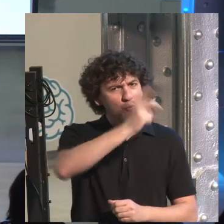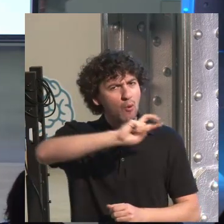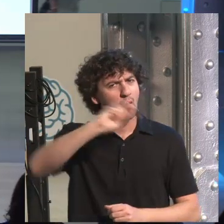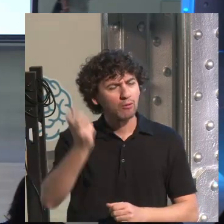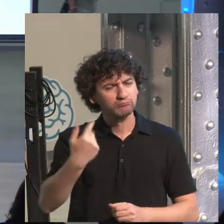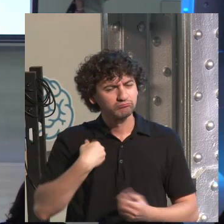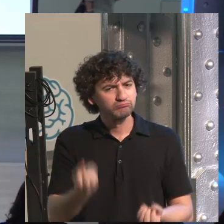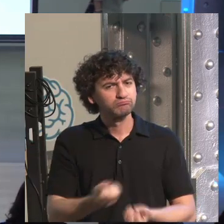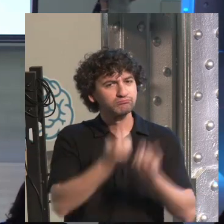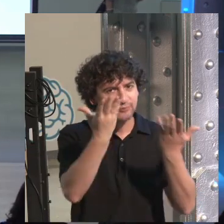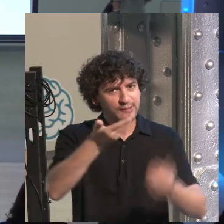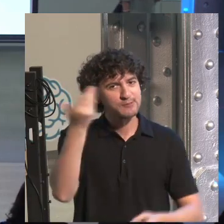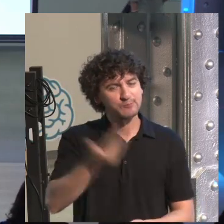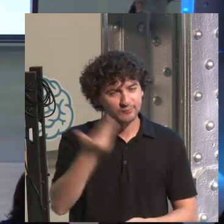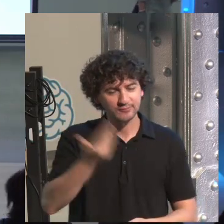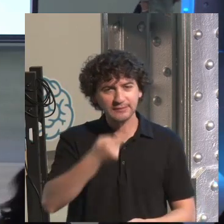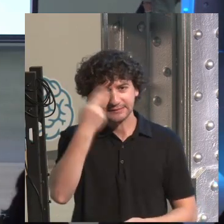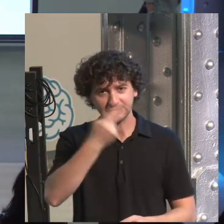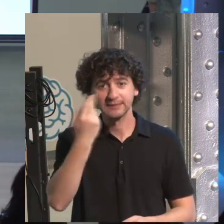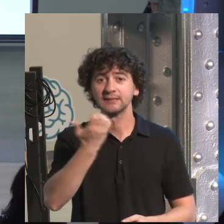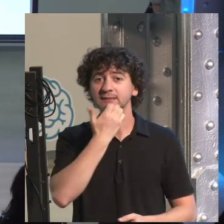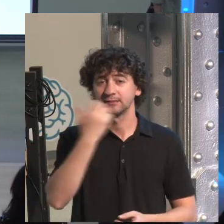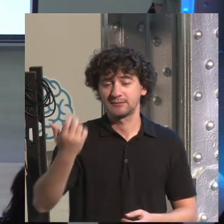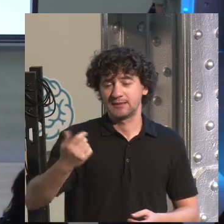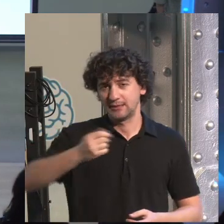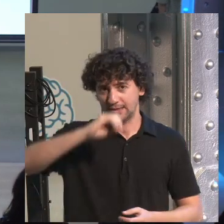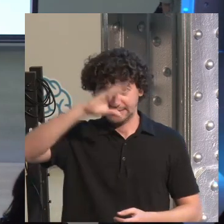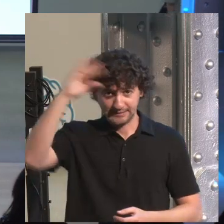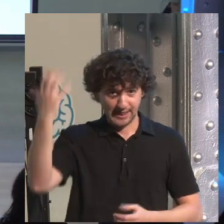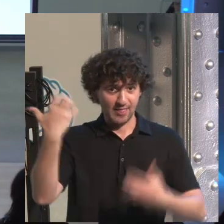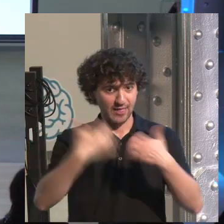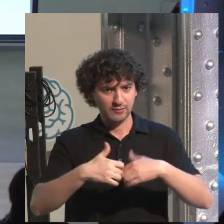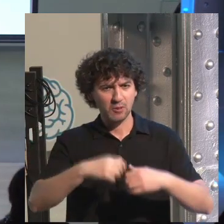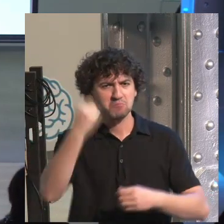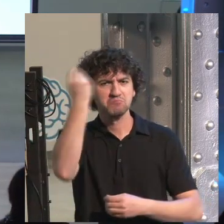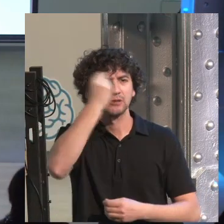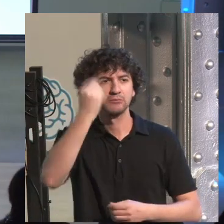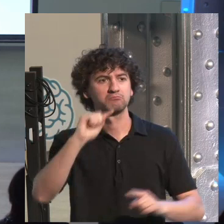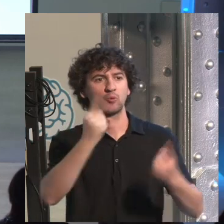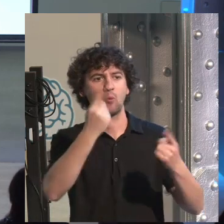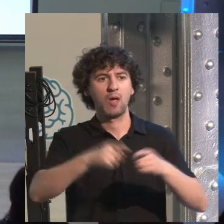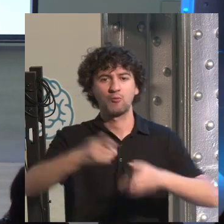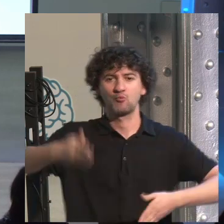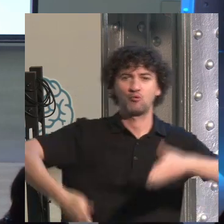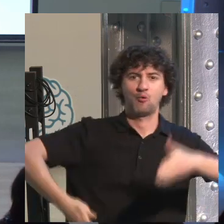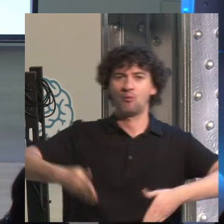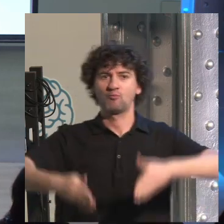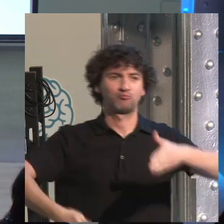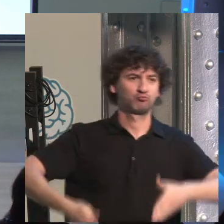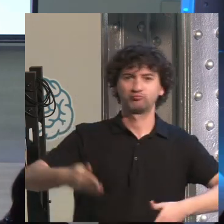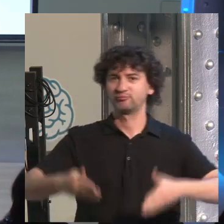mucho transmitir es que cuando se habla de inteligencia artificial, el primer pensamiento es en un robot Terminator que va a ir por